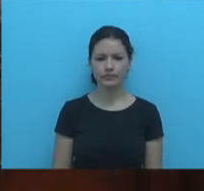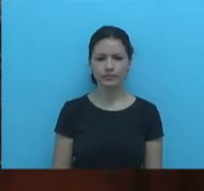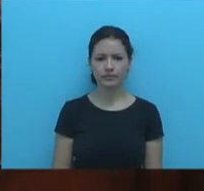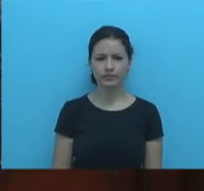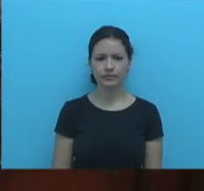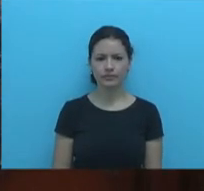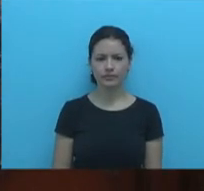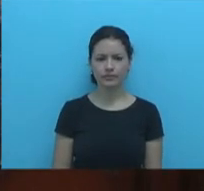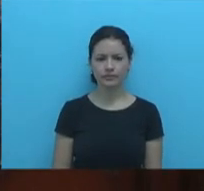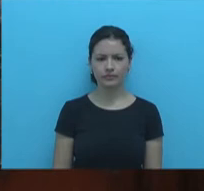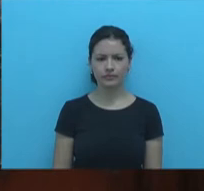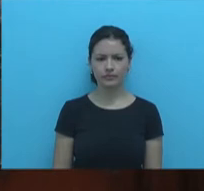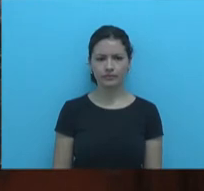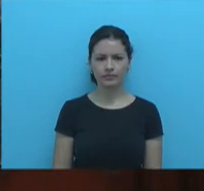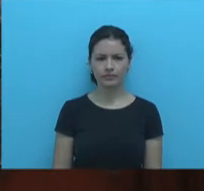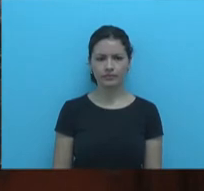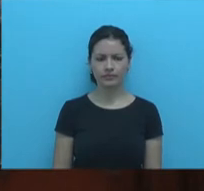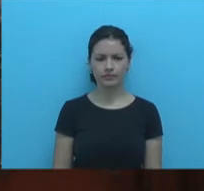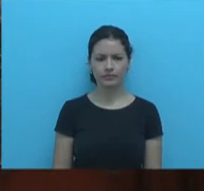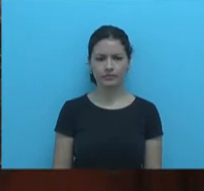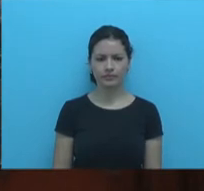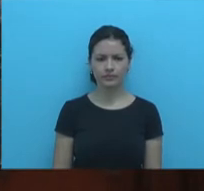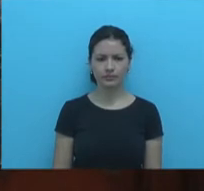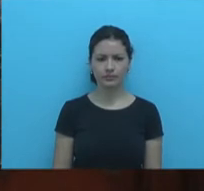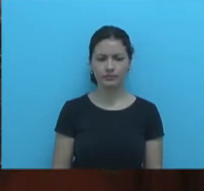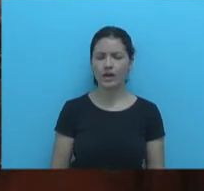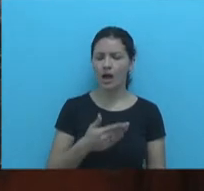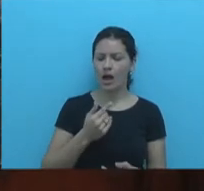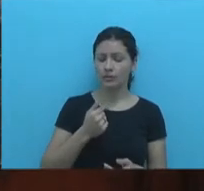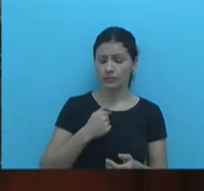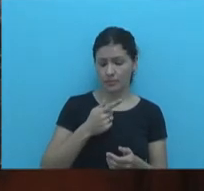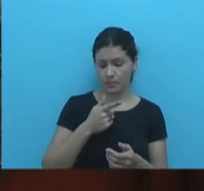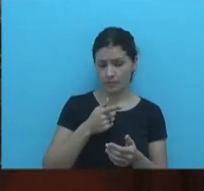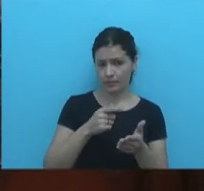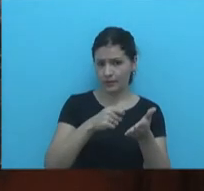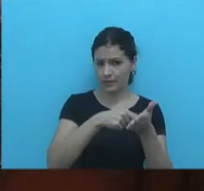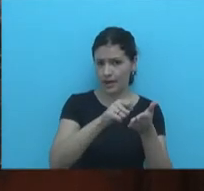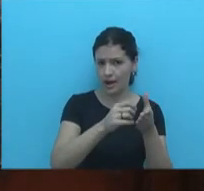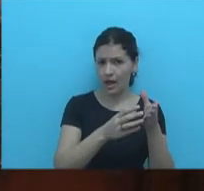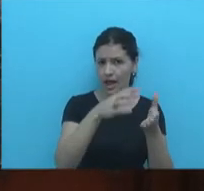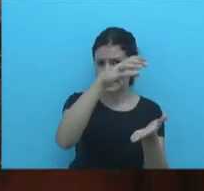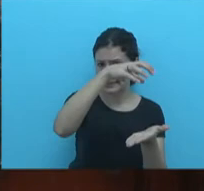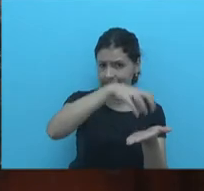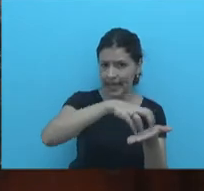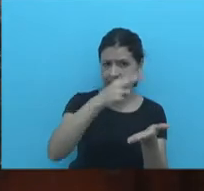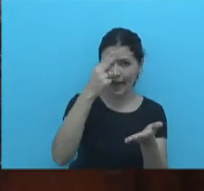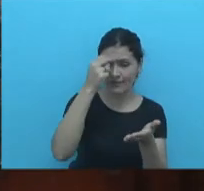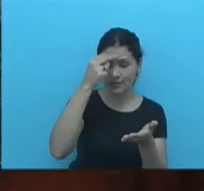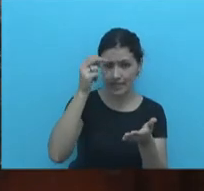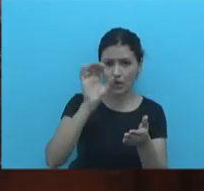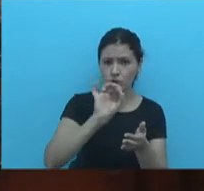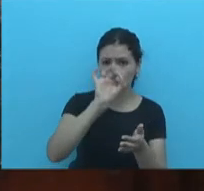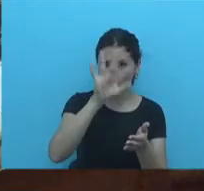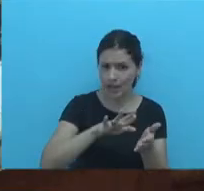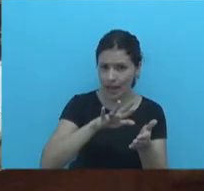Sí, diputada. Para mí se tendría que modificar que lo de la sala de enfermería que sea solamente para escuelas técnicas,